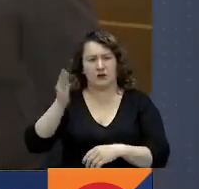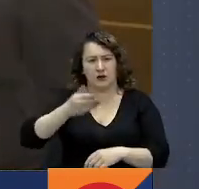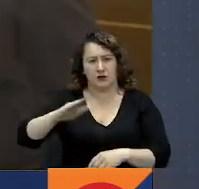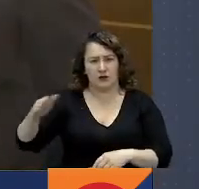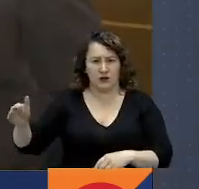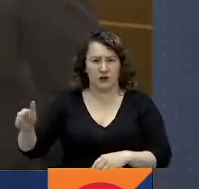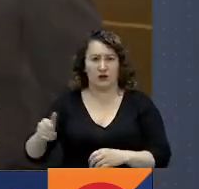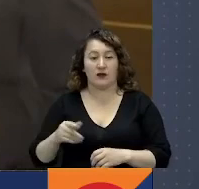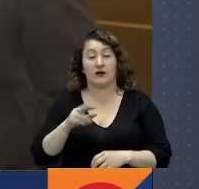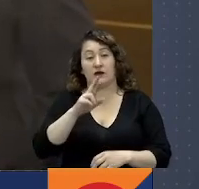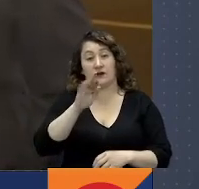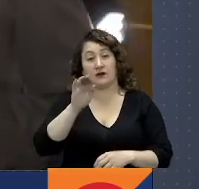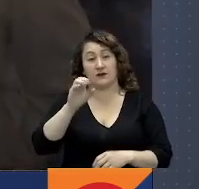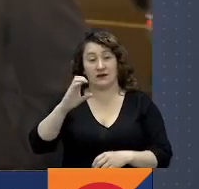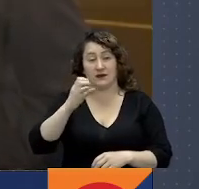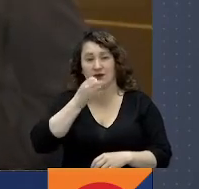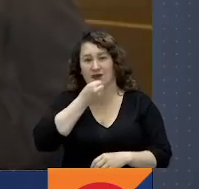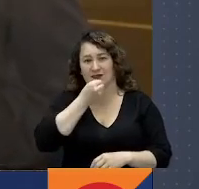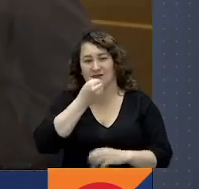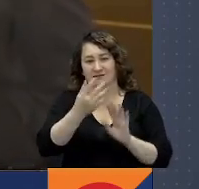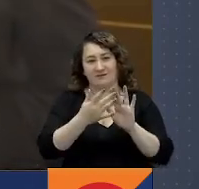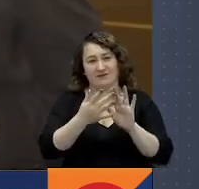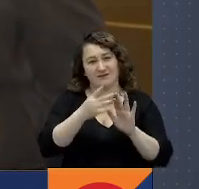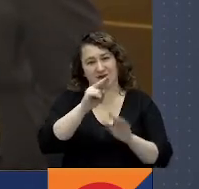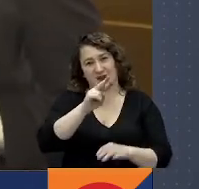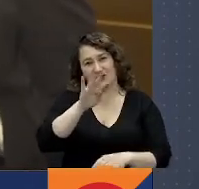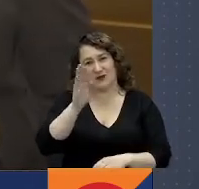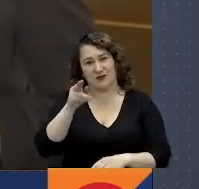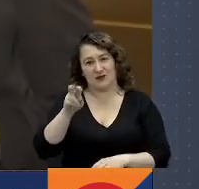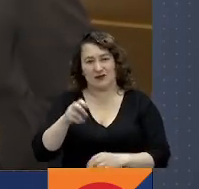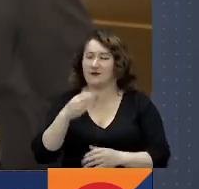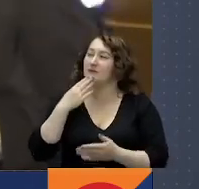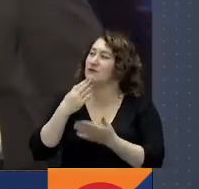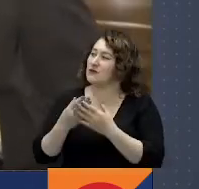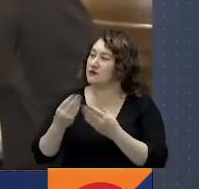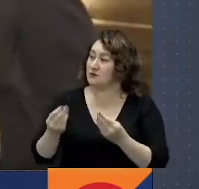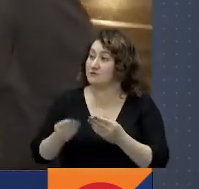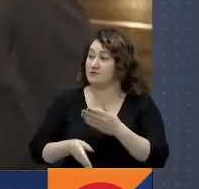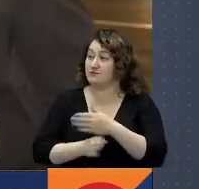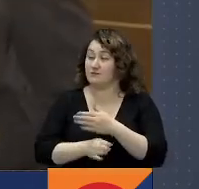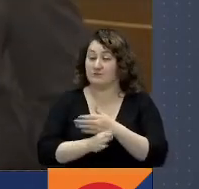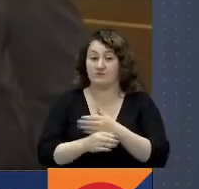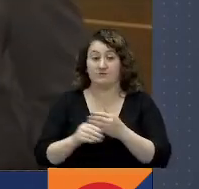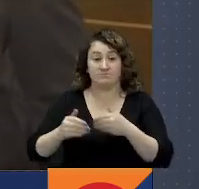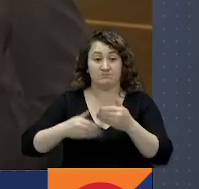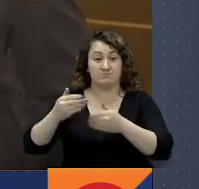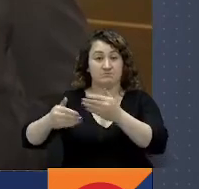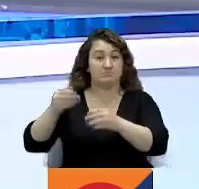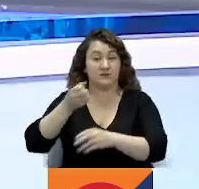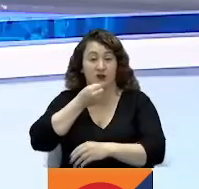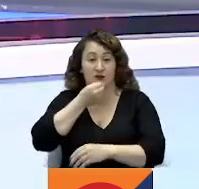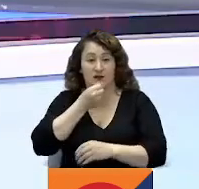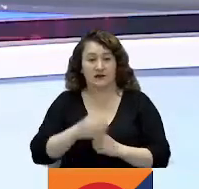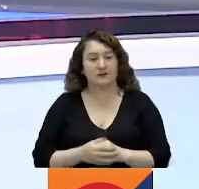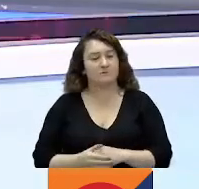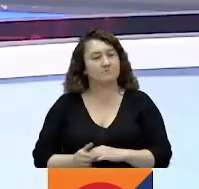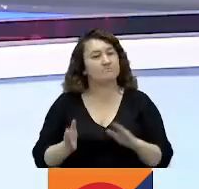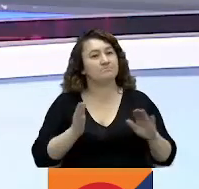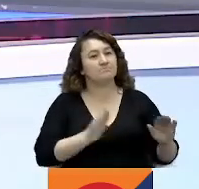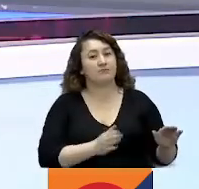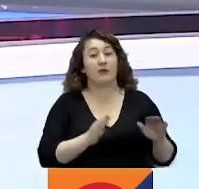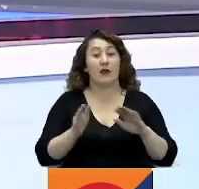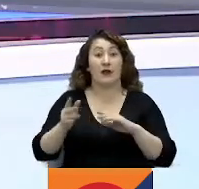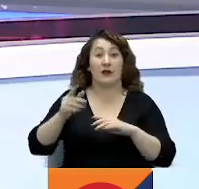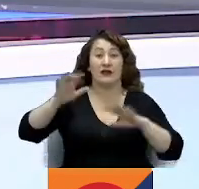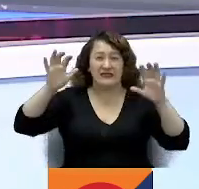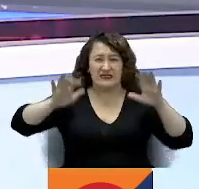Tobón, RTVC Noticias, conectados 24/7. Gracias, Ismael. Así es, seguiremos en el desarrollo de esta noticia. Por otro lado, las fuertes